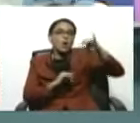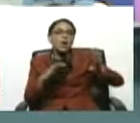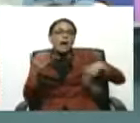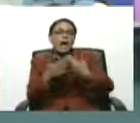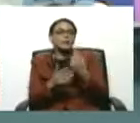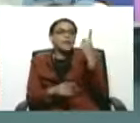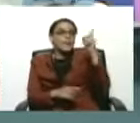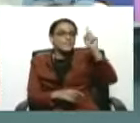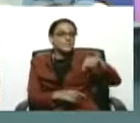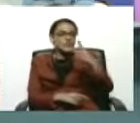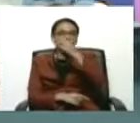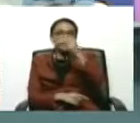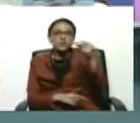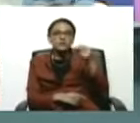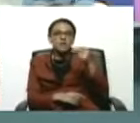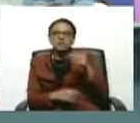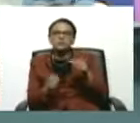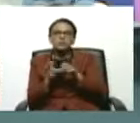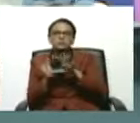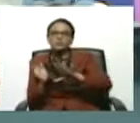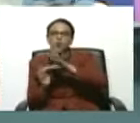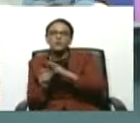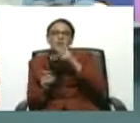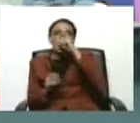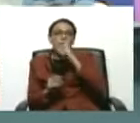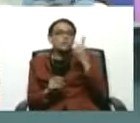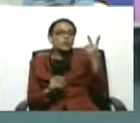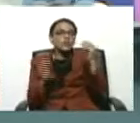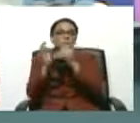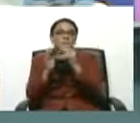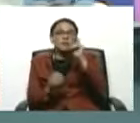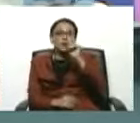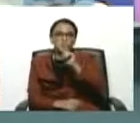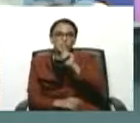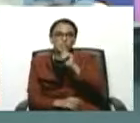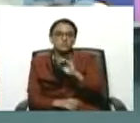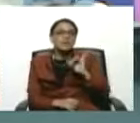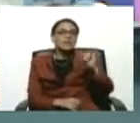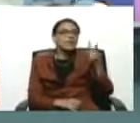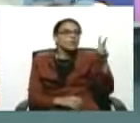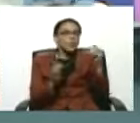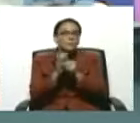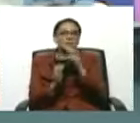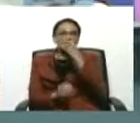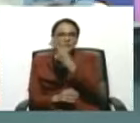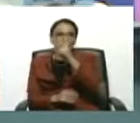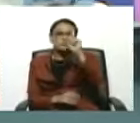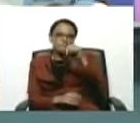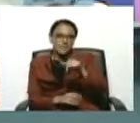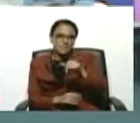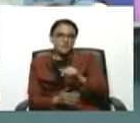1200 en el año 2002 y 2003